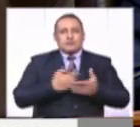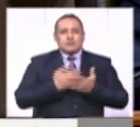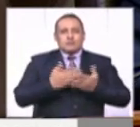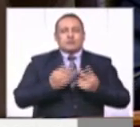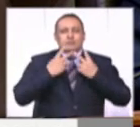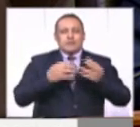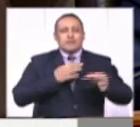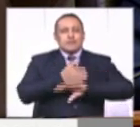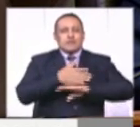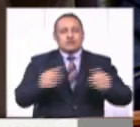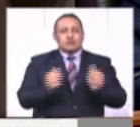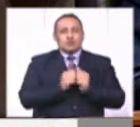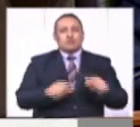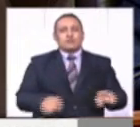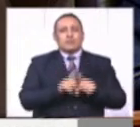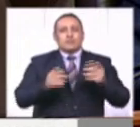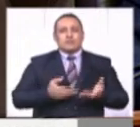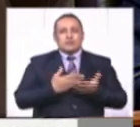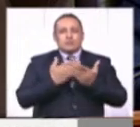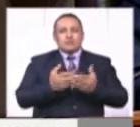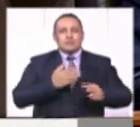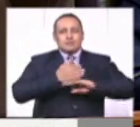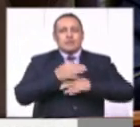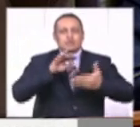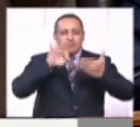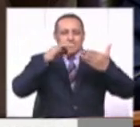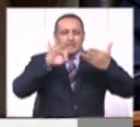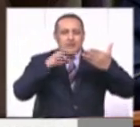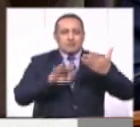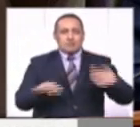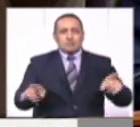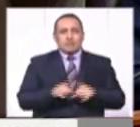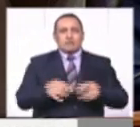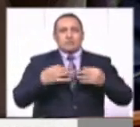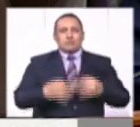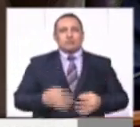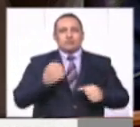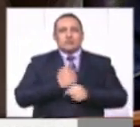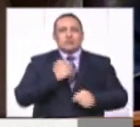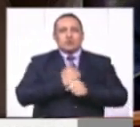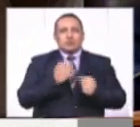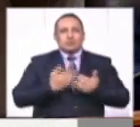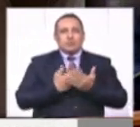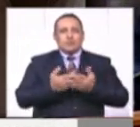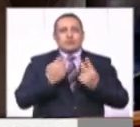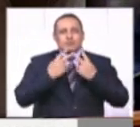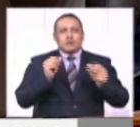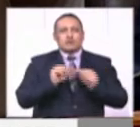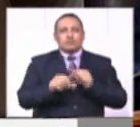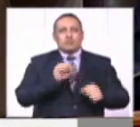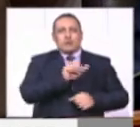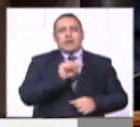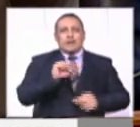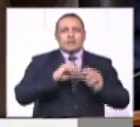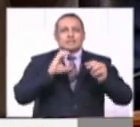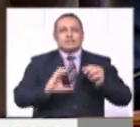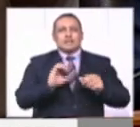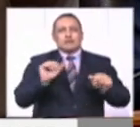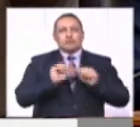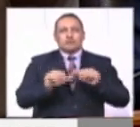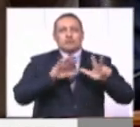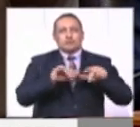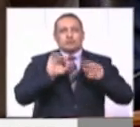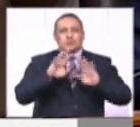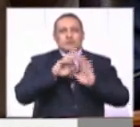cuenta de su ingreso Y se dispuso su pase para calificación en estricta observancia de lo dispuesto en los literales A y C del artículo 89 del